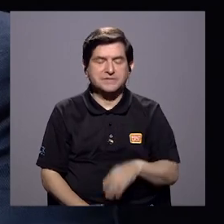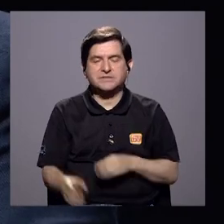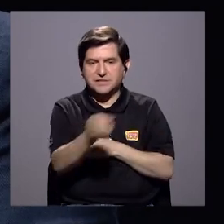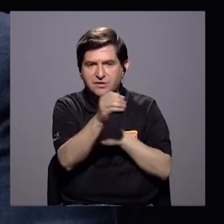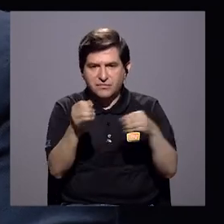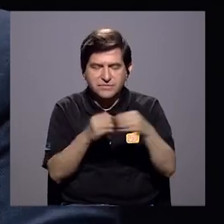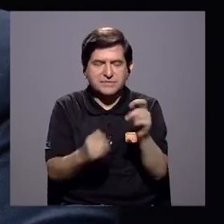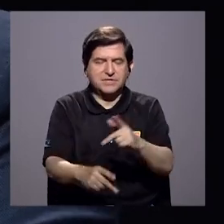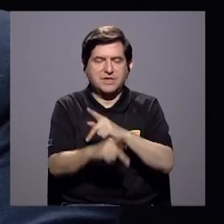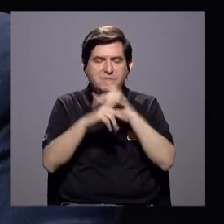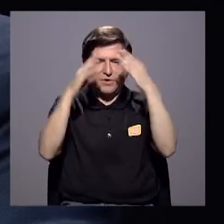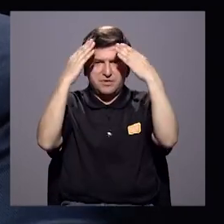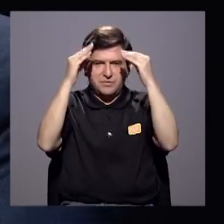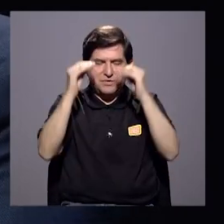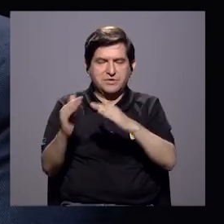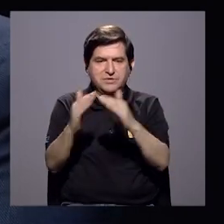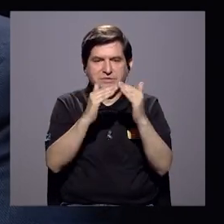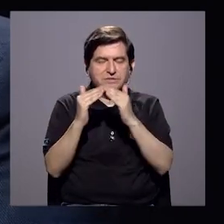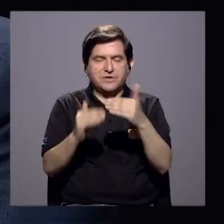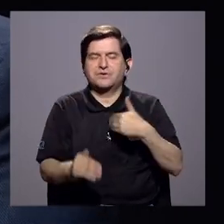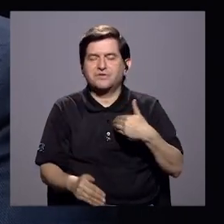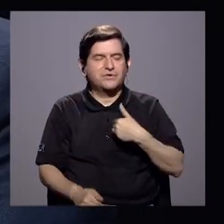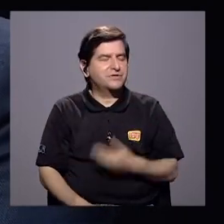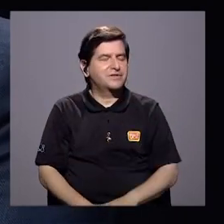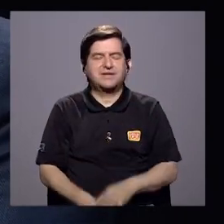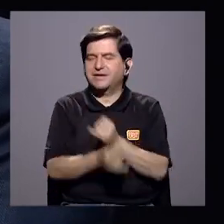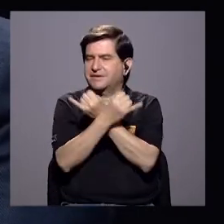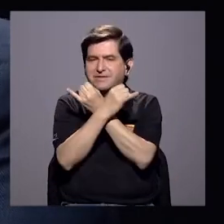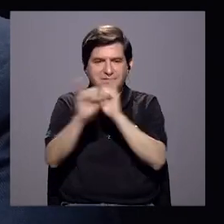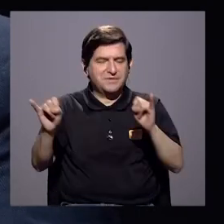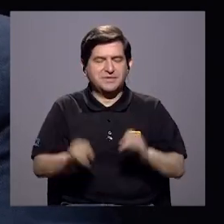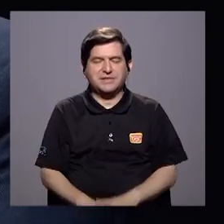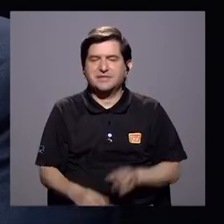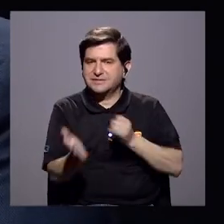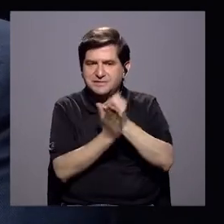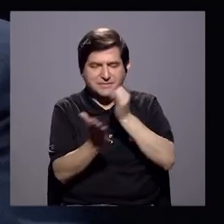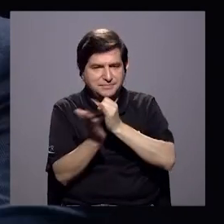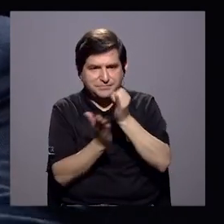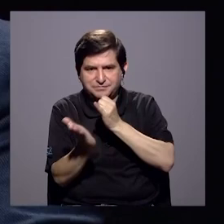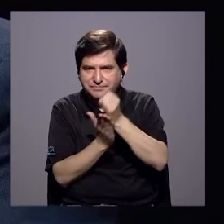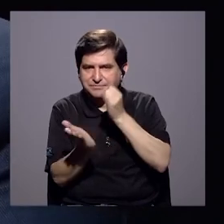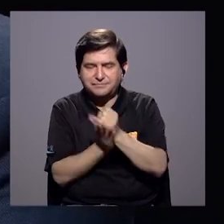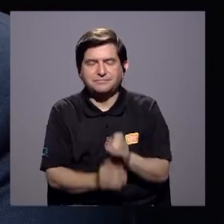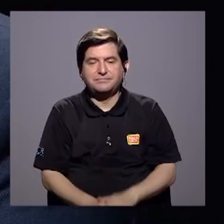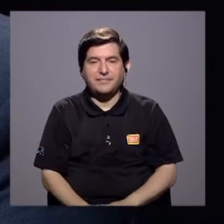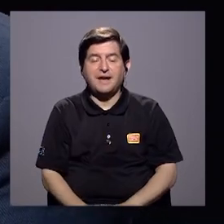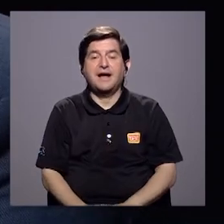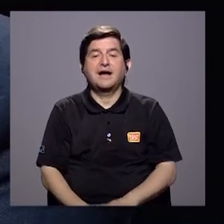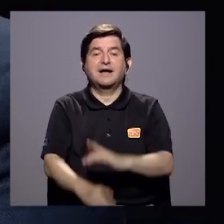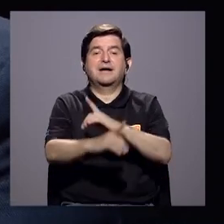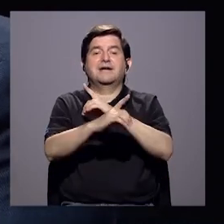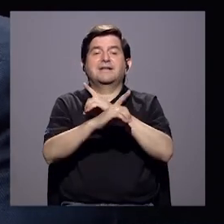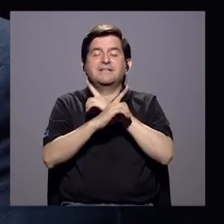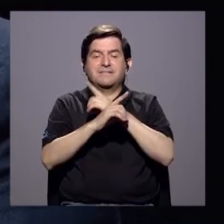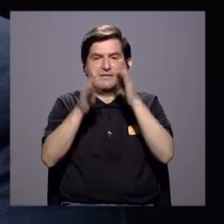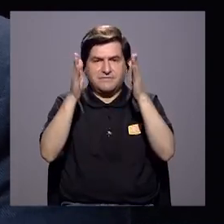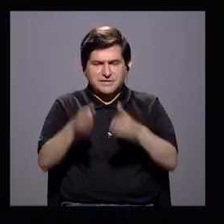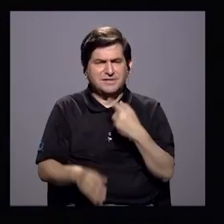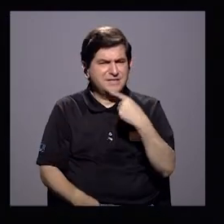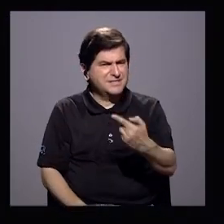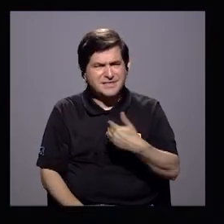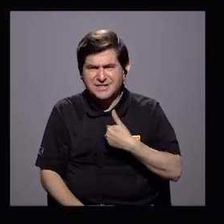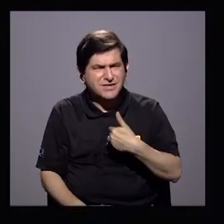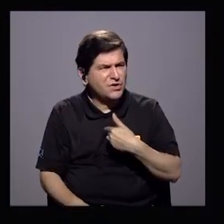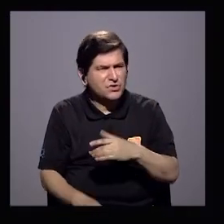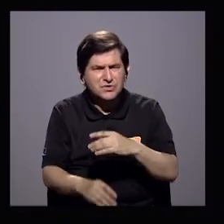datos de los habitantes no tiene la suficiente independencia para hacer una investigación por eso es que la defensoría como usted dice que no